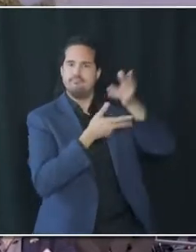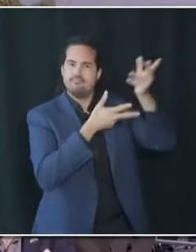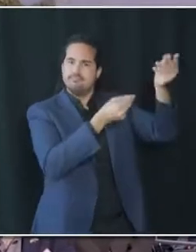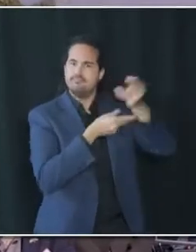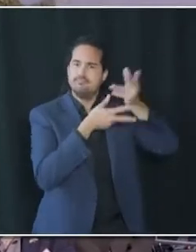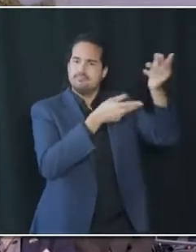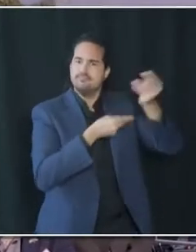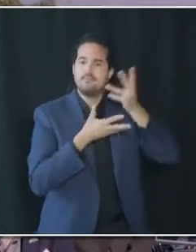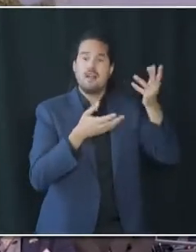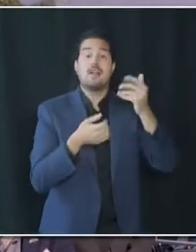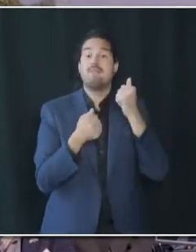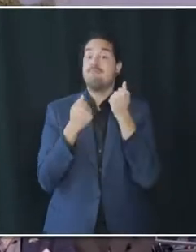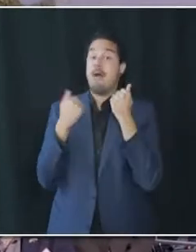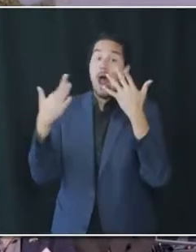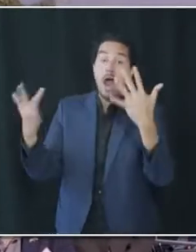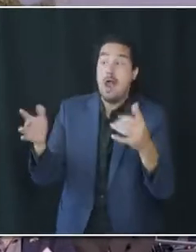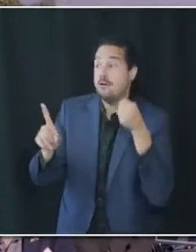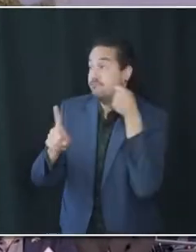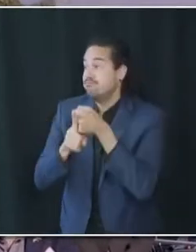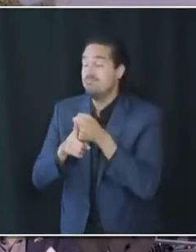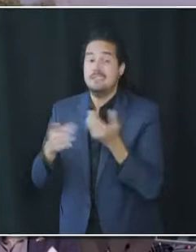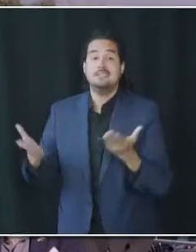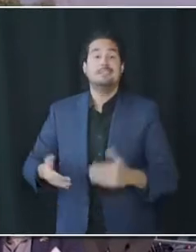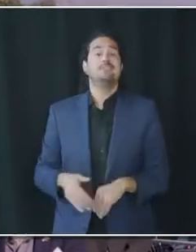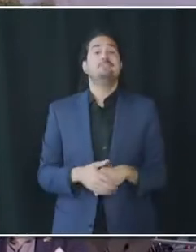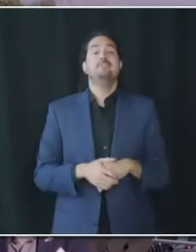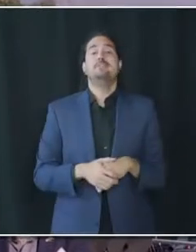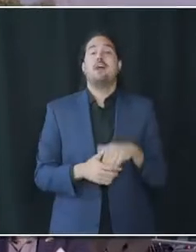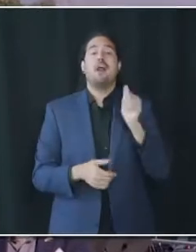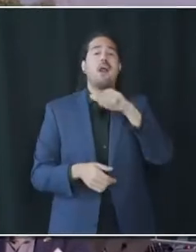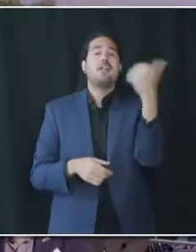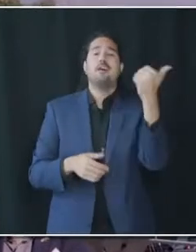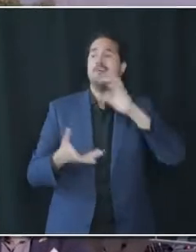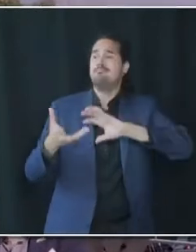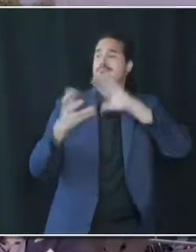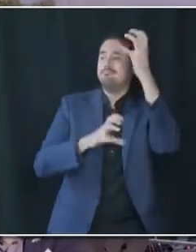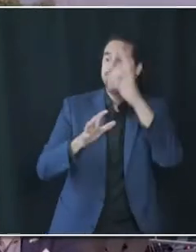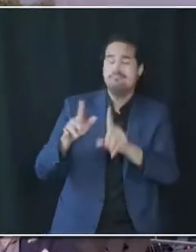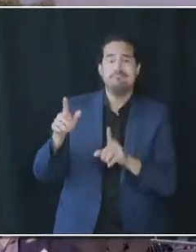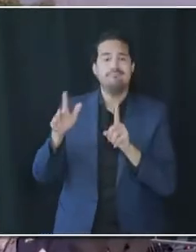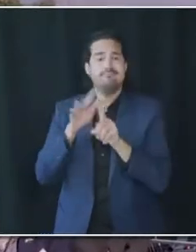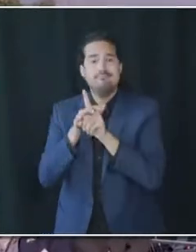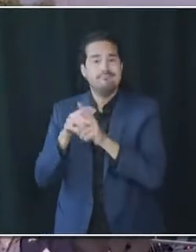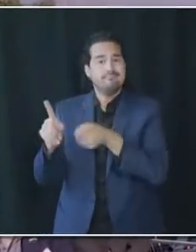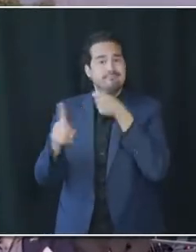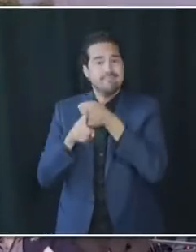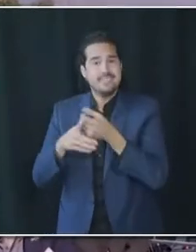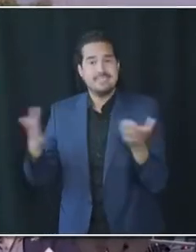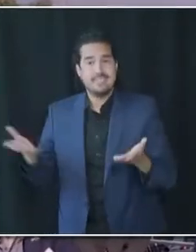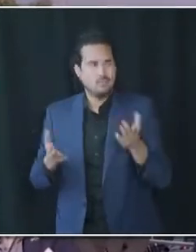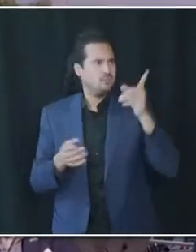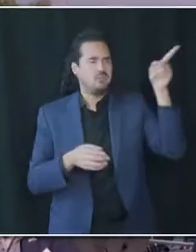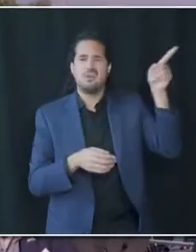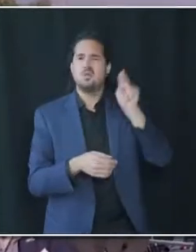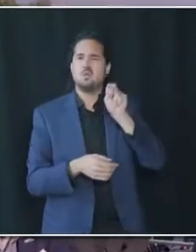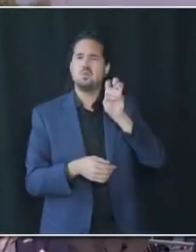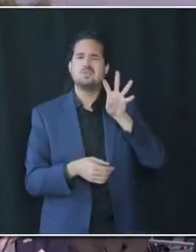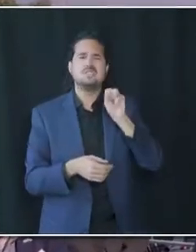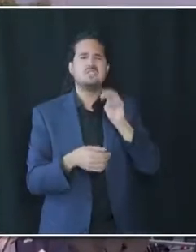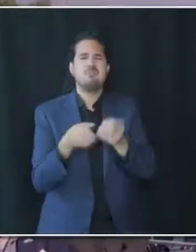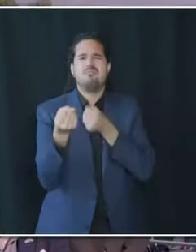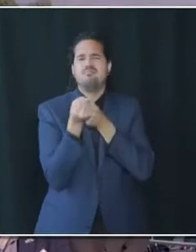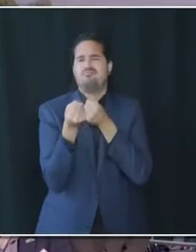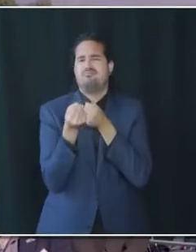que tuvimos y desde que llegó esta pandemia a este país desde el marzo pasado el gobernador news and